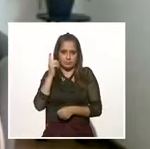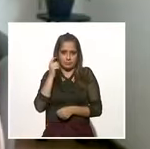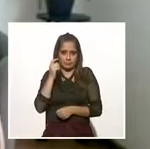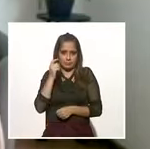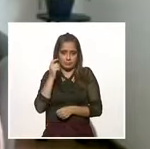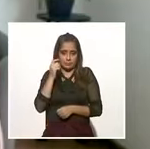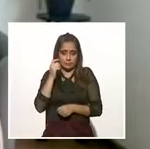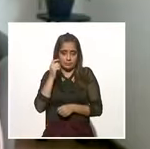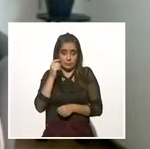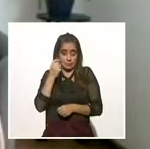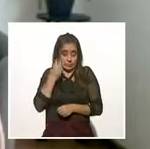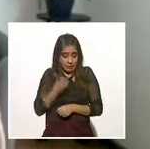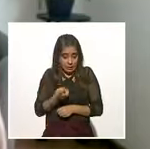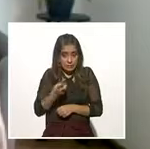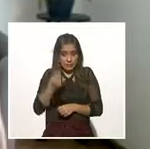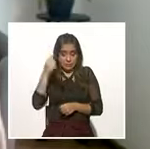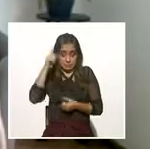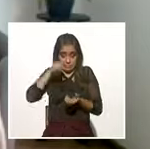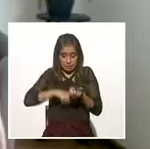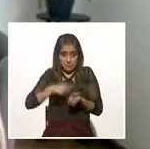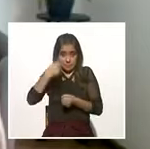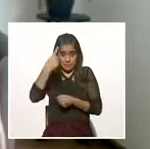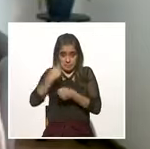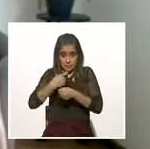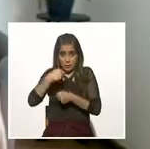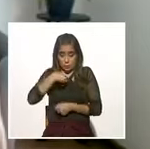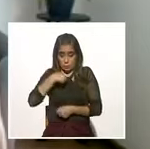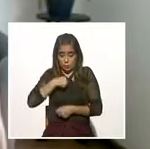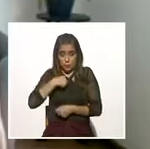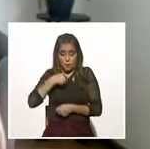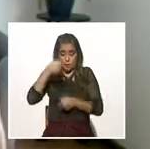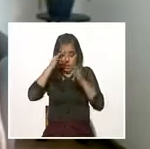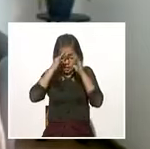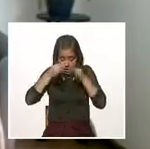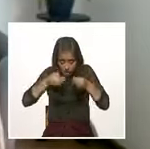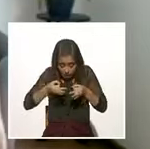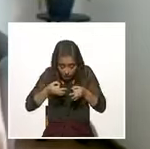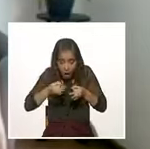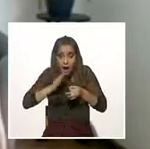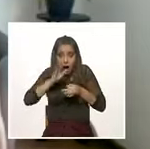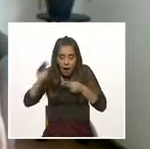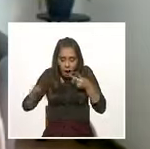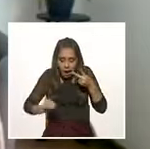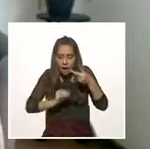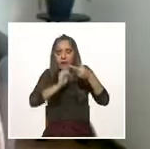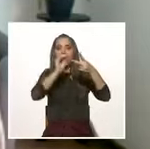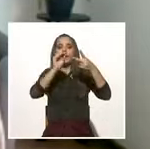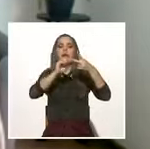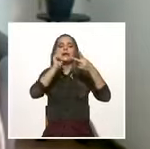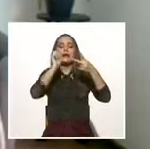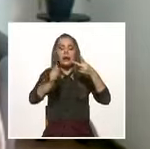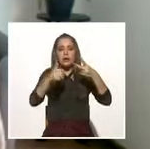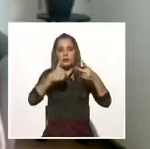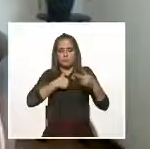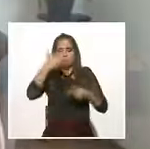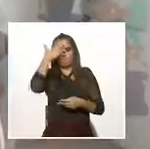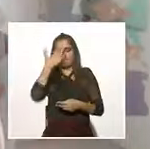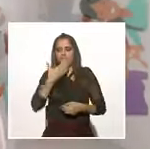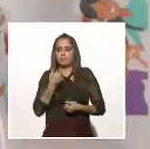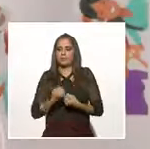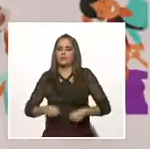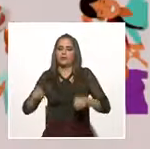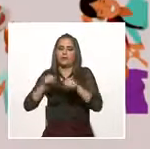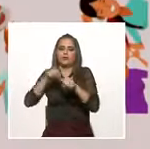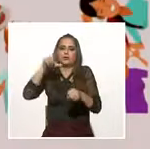así, solo con este trabajo personal, vamos entonces a poder llegar al punto número 2, que es el desarrollo de estas habilidades sociales.